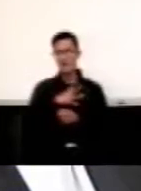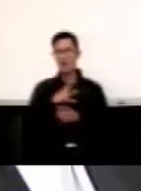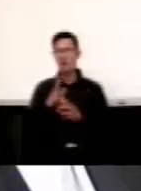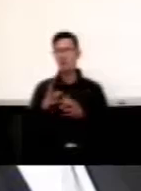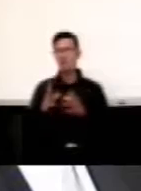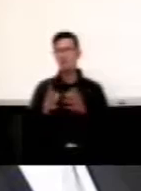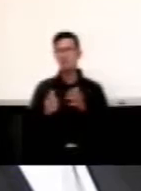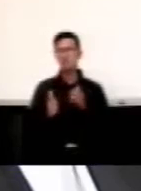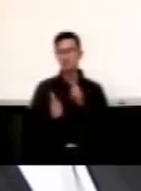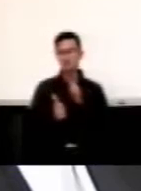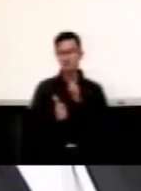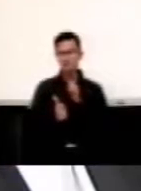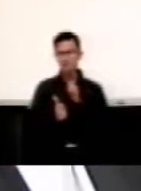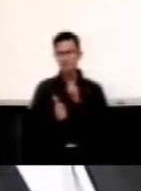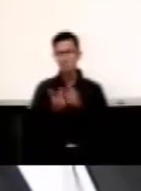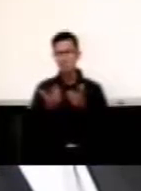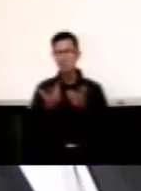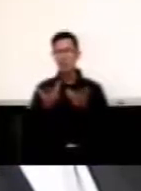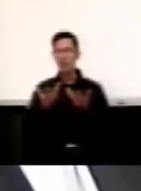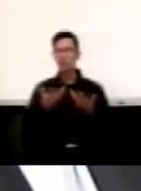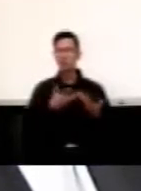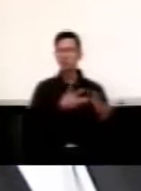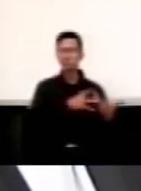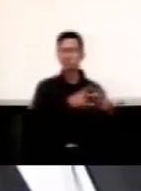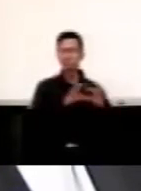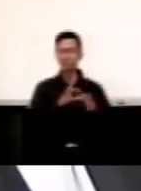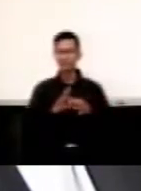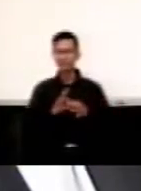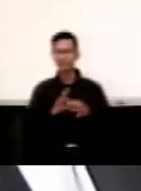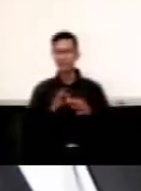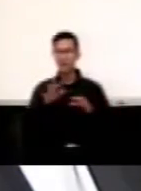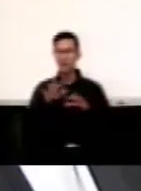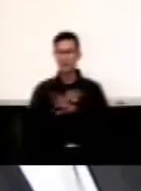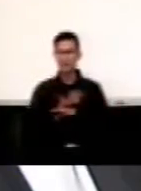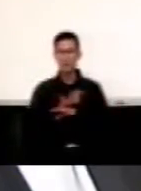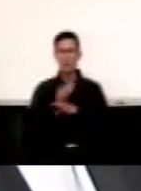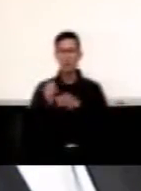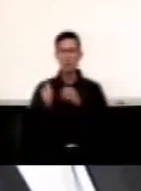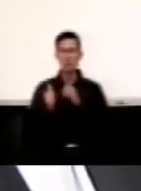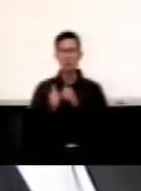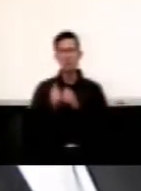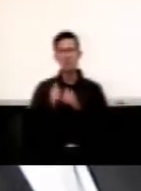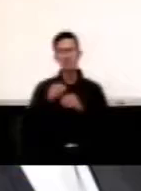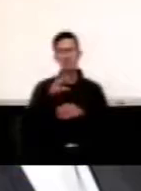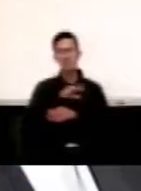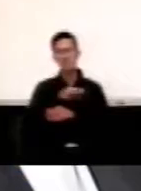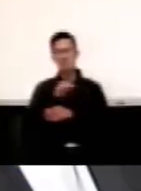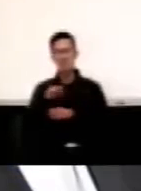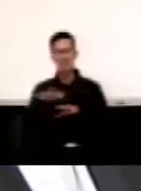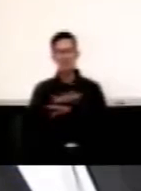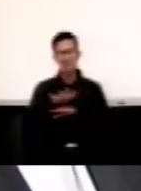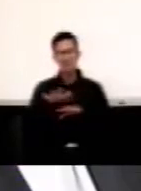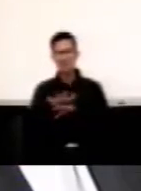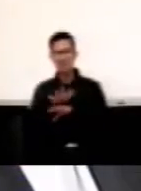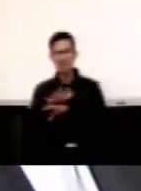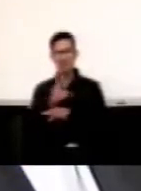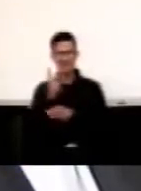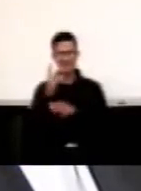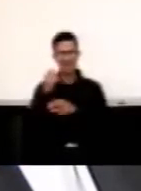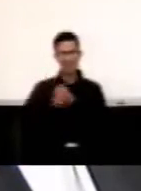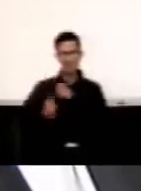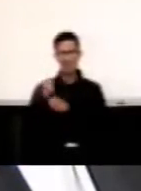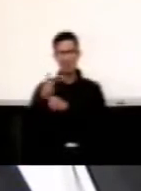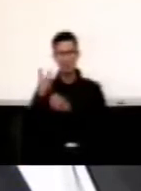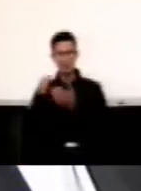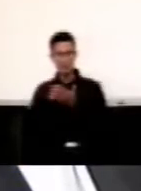prácticamente inexistente con el partido hegemónico, de ahí transitamos a una competencia en donde incluso ya hay una alternancia a partir del año 2000 respecto de